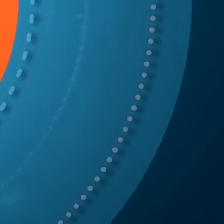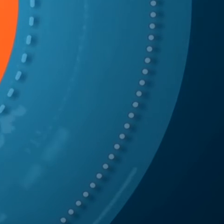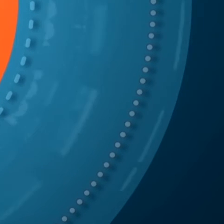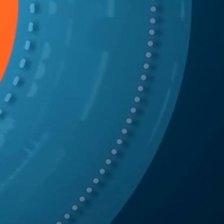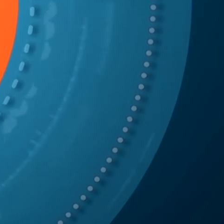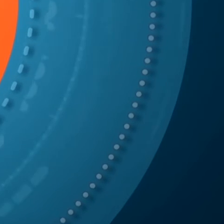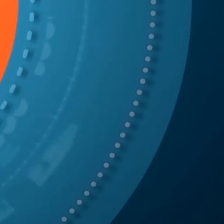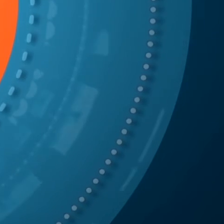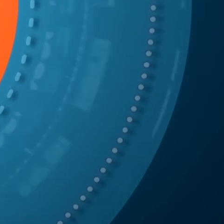Gracias, chicos. Gracias. Gracias.